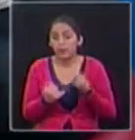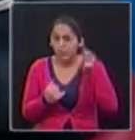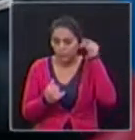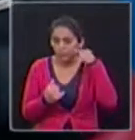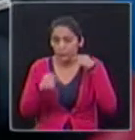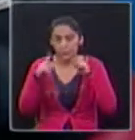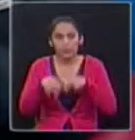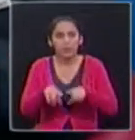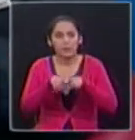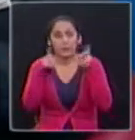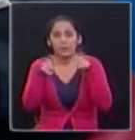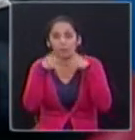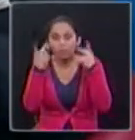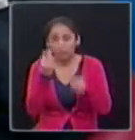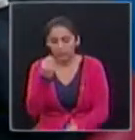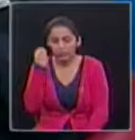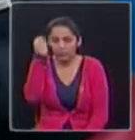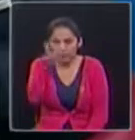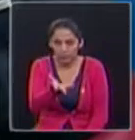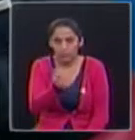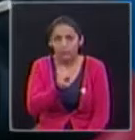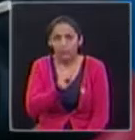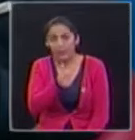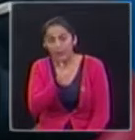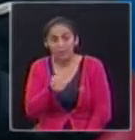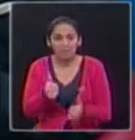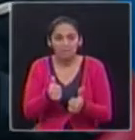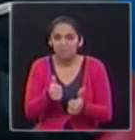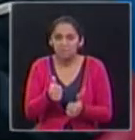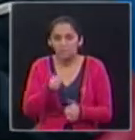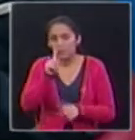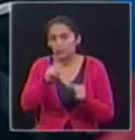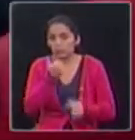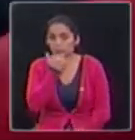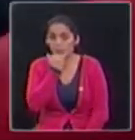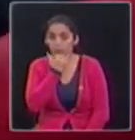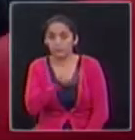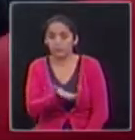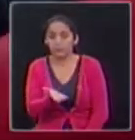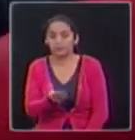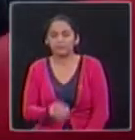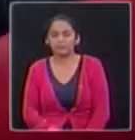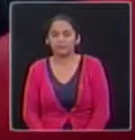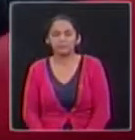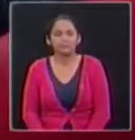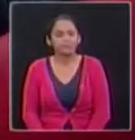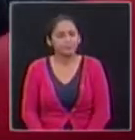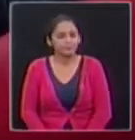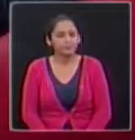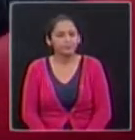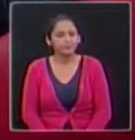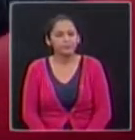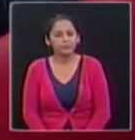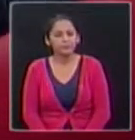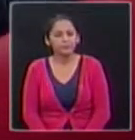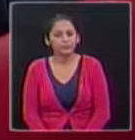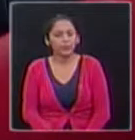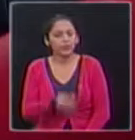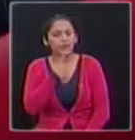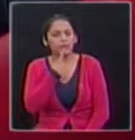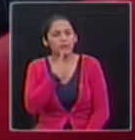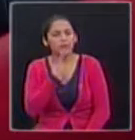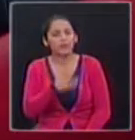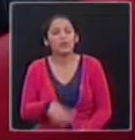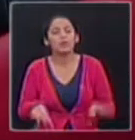Ser rentables y que esos recursos sirvan para la política social. Y también hablan ustedes de impulsar la contratación por